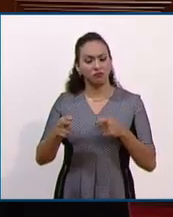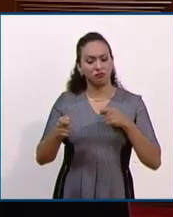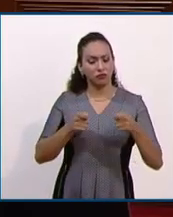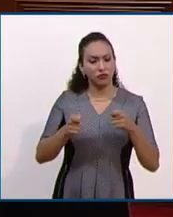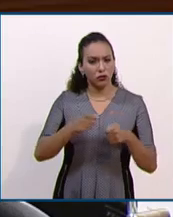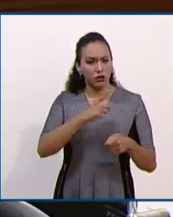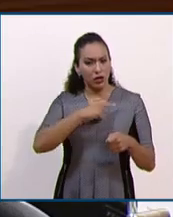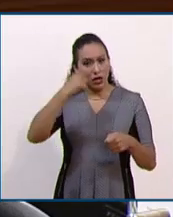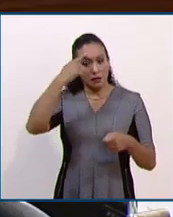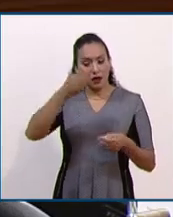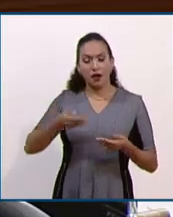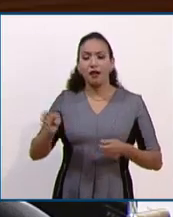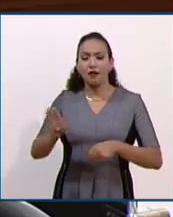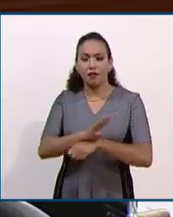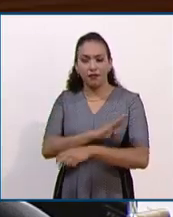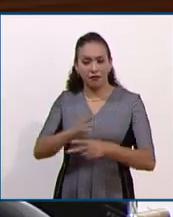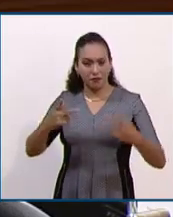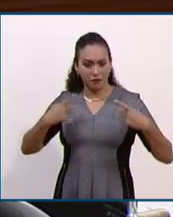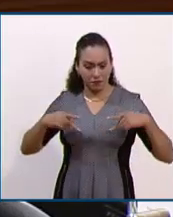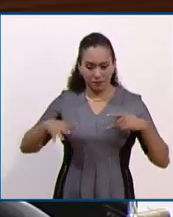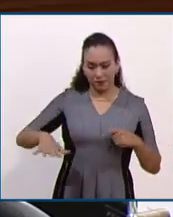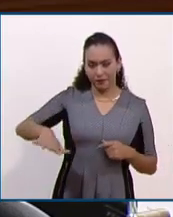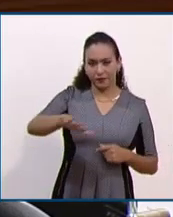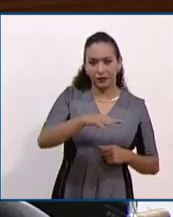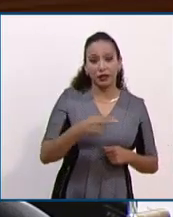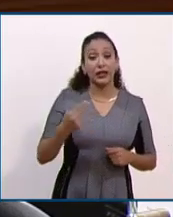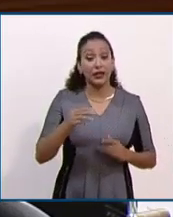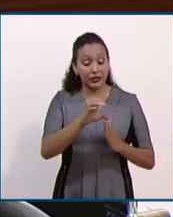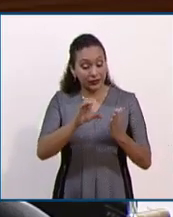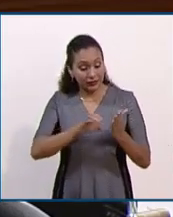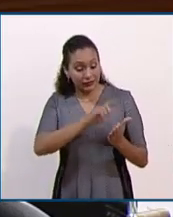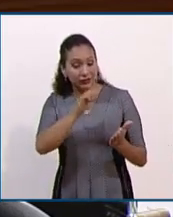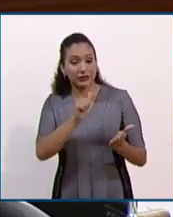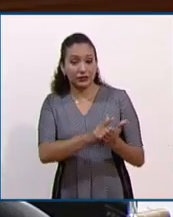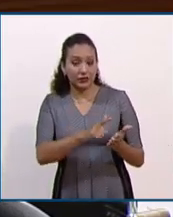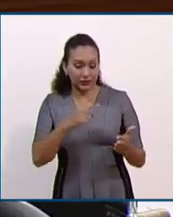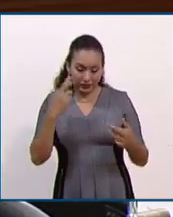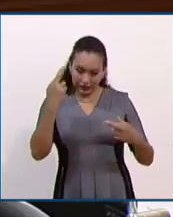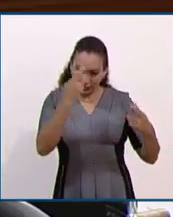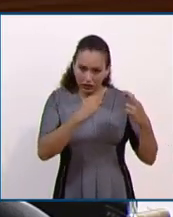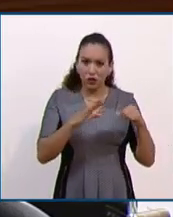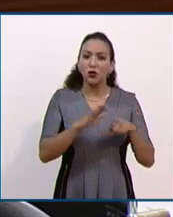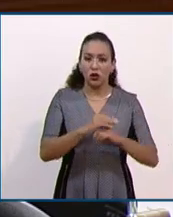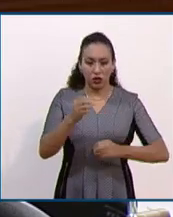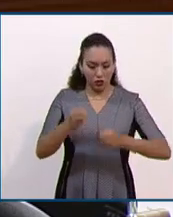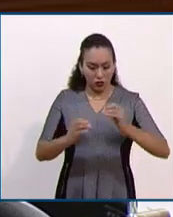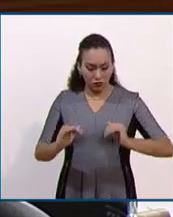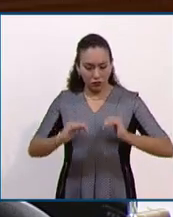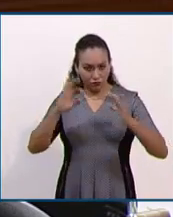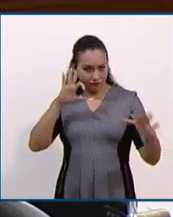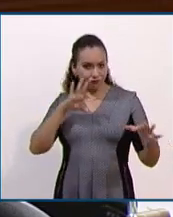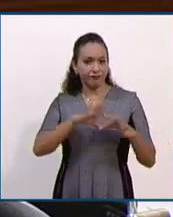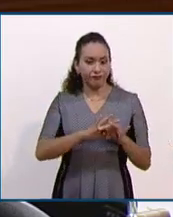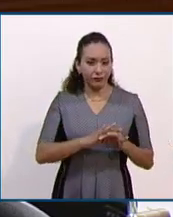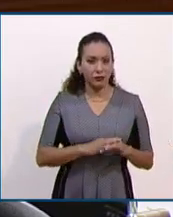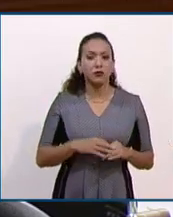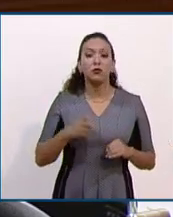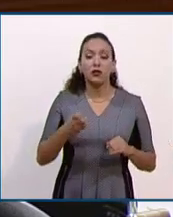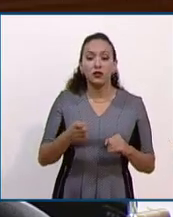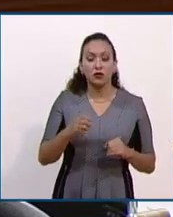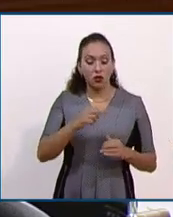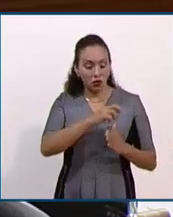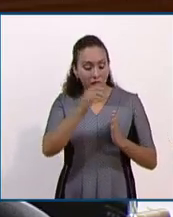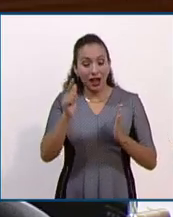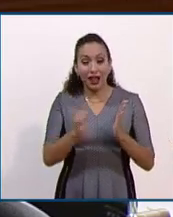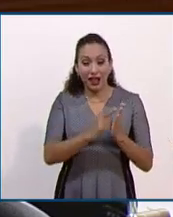en la Constitución. Tendríamos que dar una lectura como unidad a la Constitución en su integralidad, por lo que no pueden disociarse o fragmentarse los principios